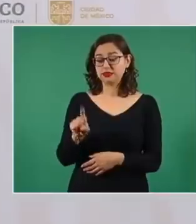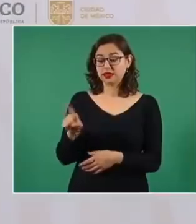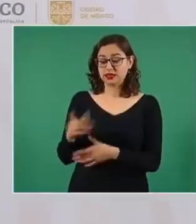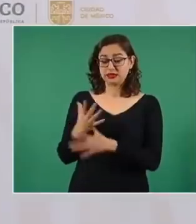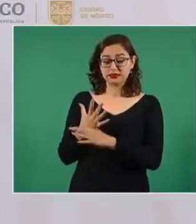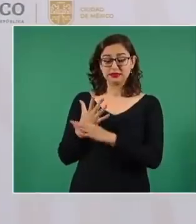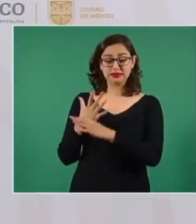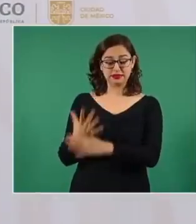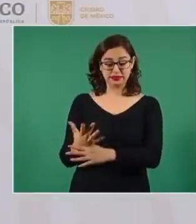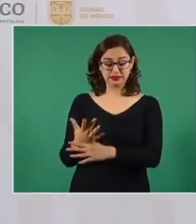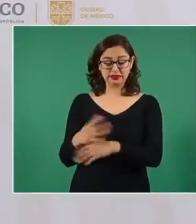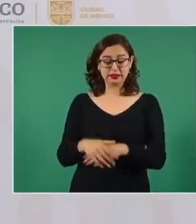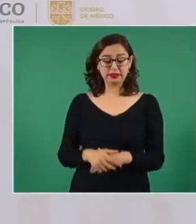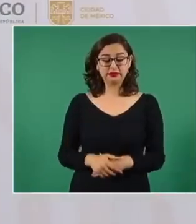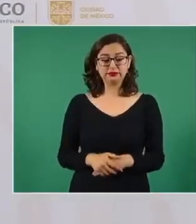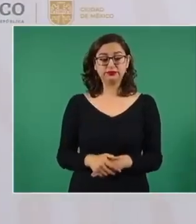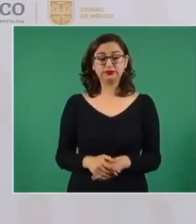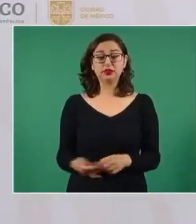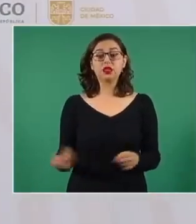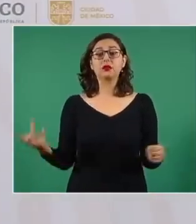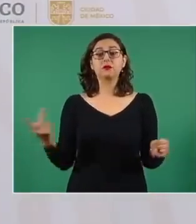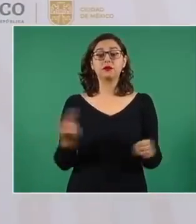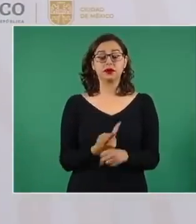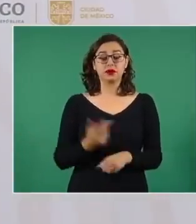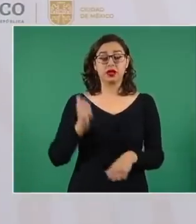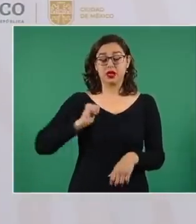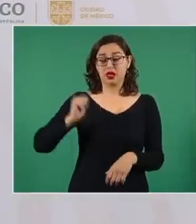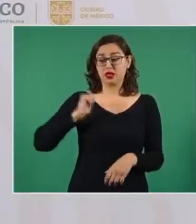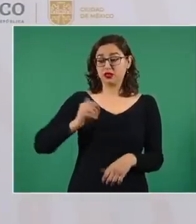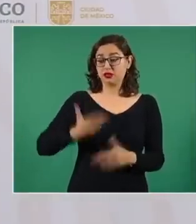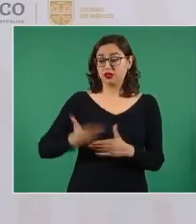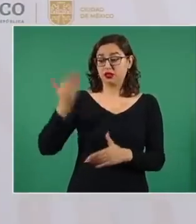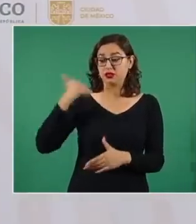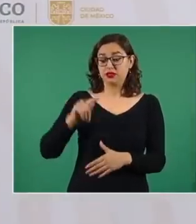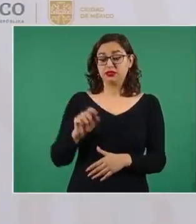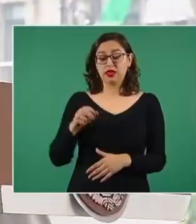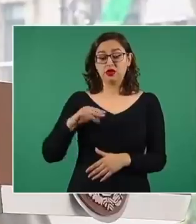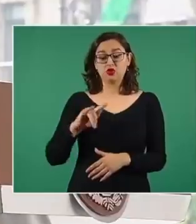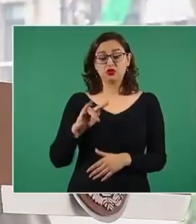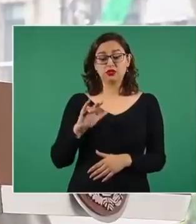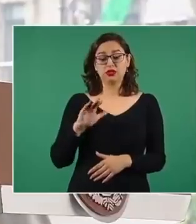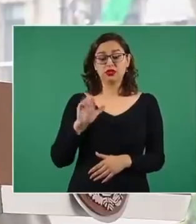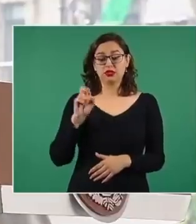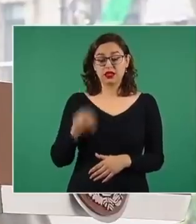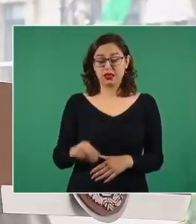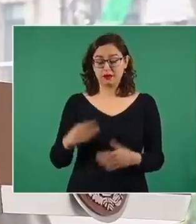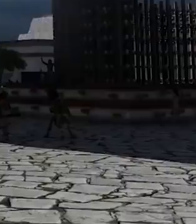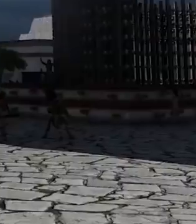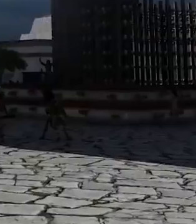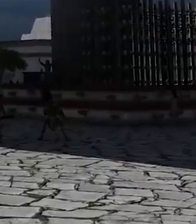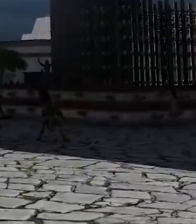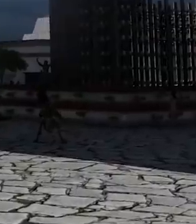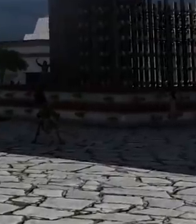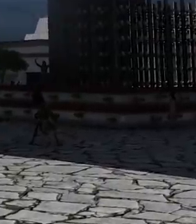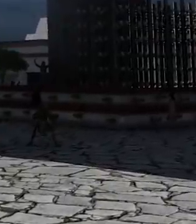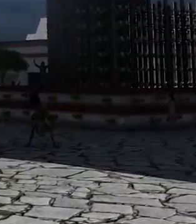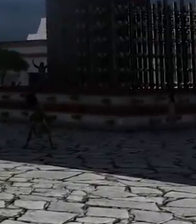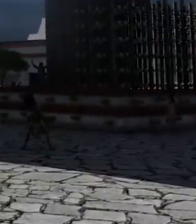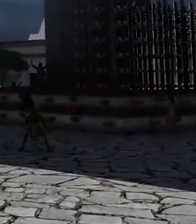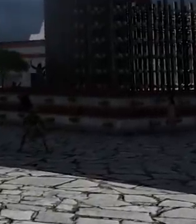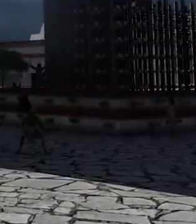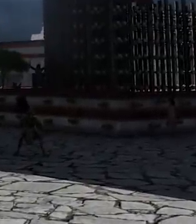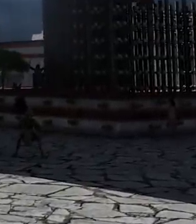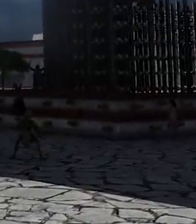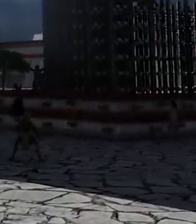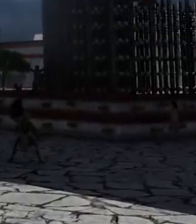de la antigua Tenochtitlán se les condenó a vivir en las afueras, en